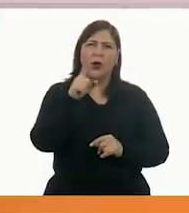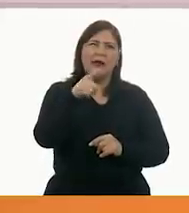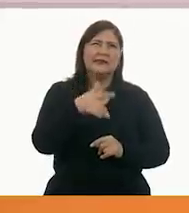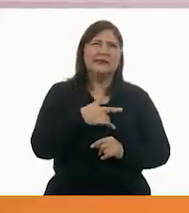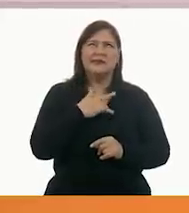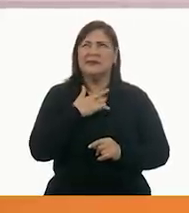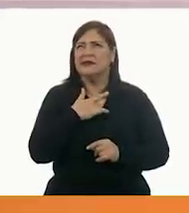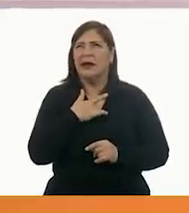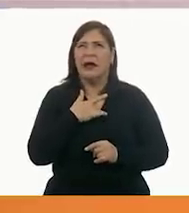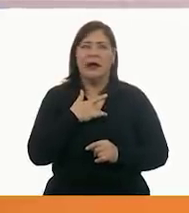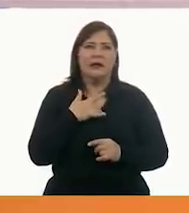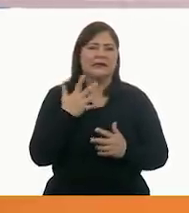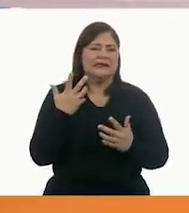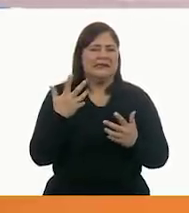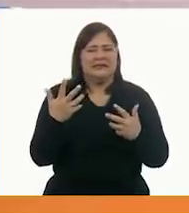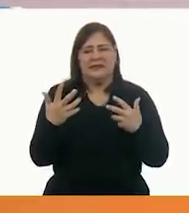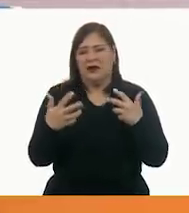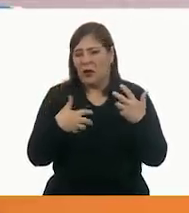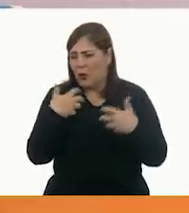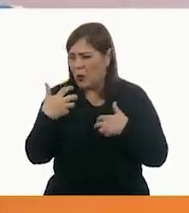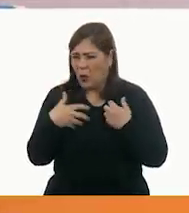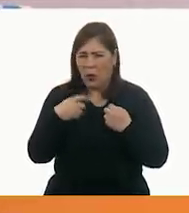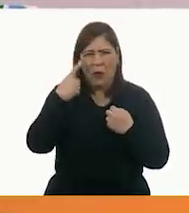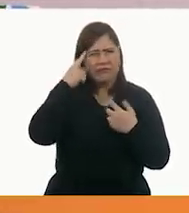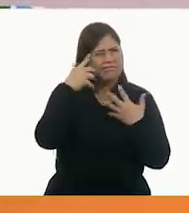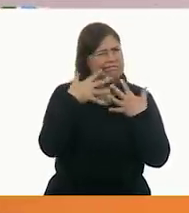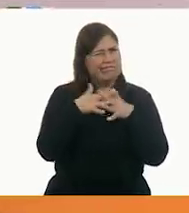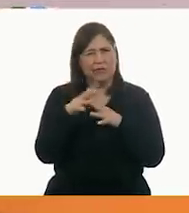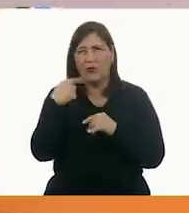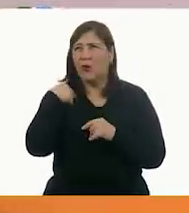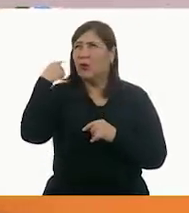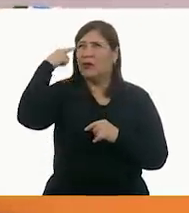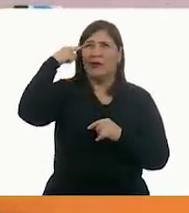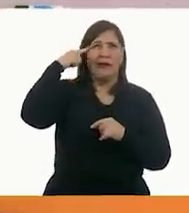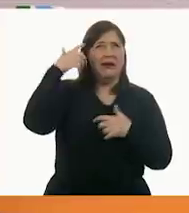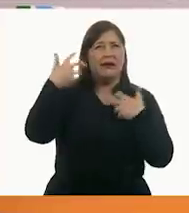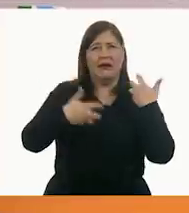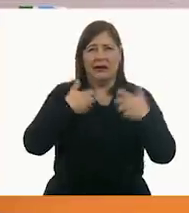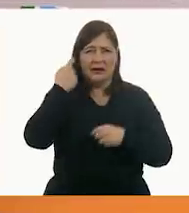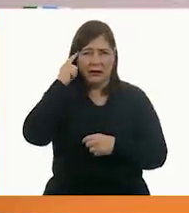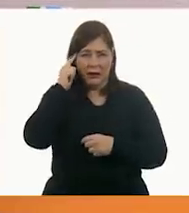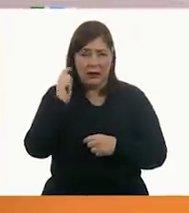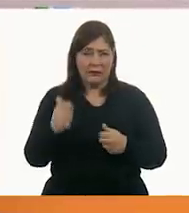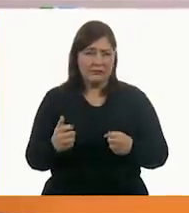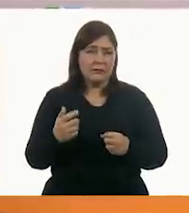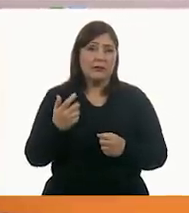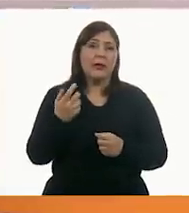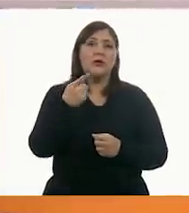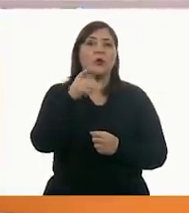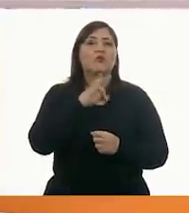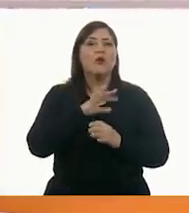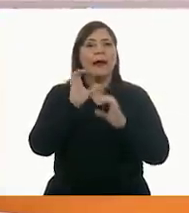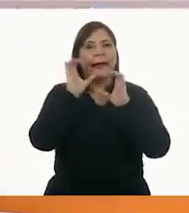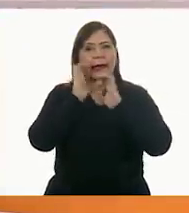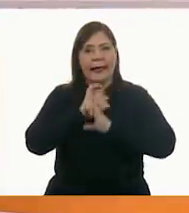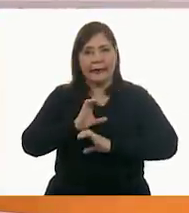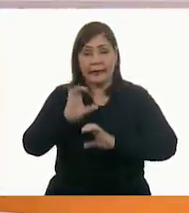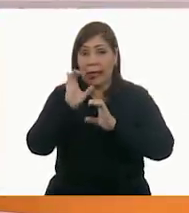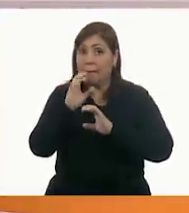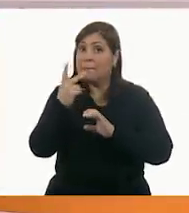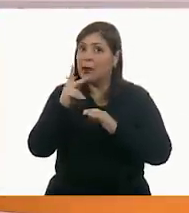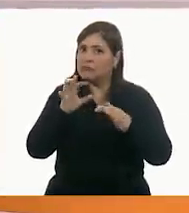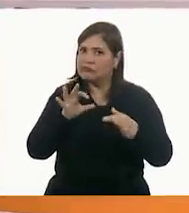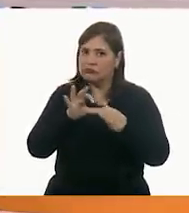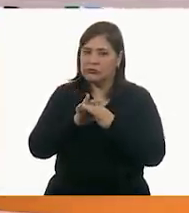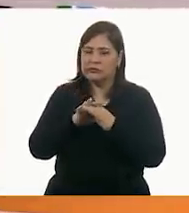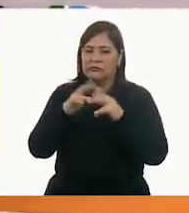sientas muy agitado, ¿verdad? Uh-huh. Muy enojado, cantes la canción, pero respires profundamente, así